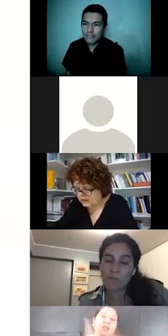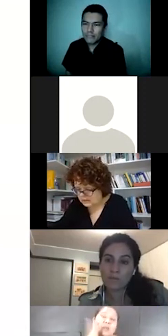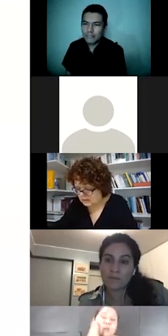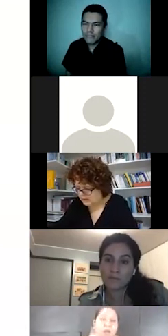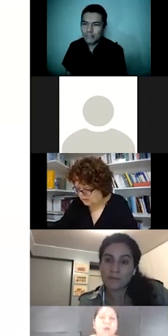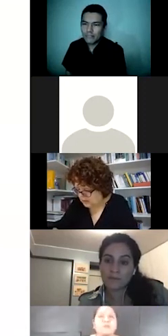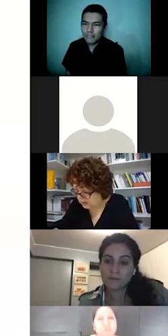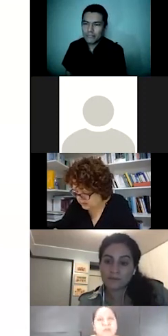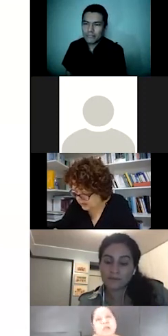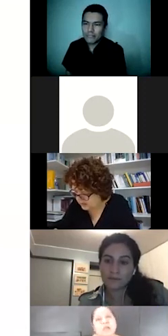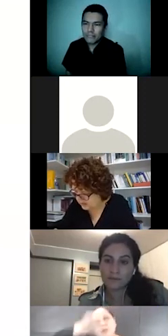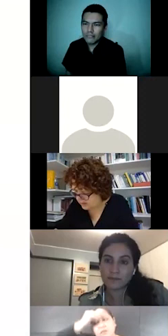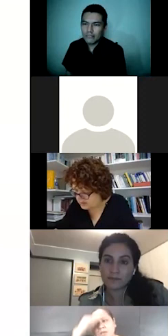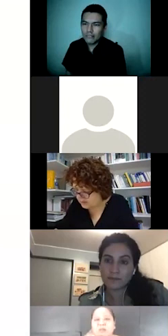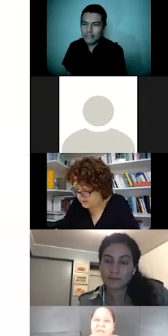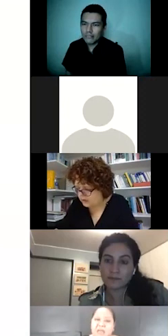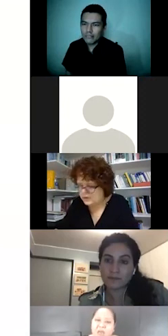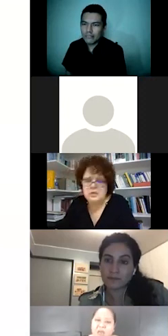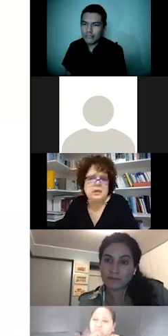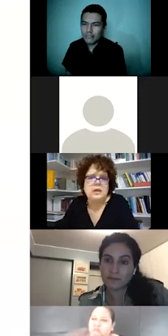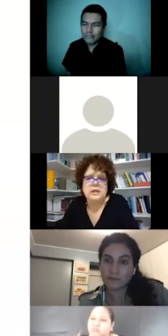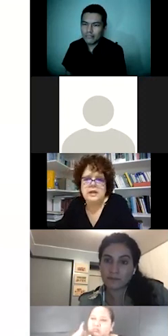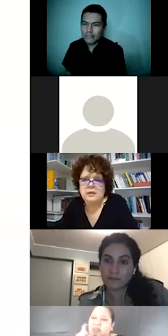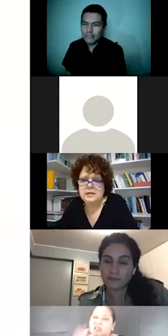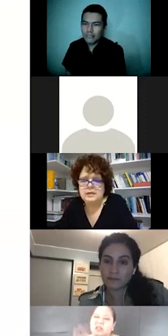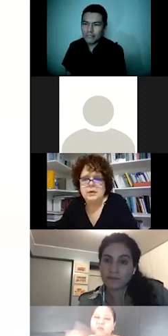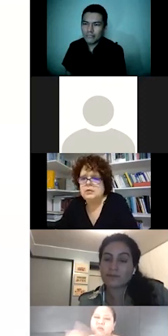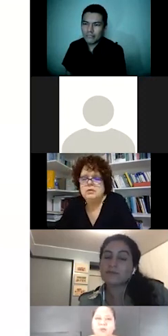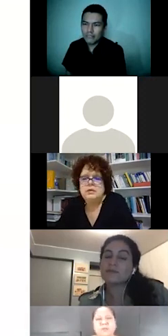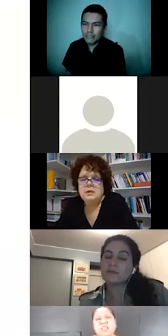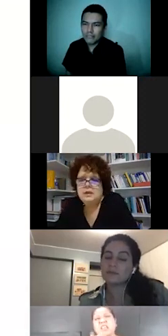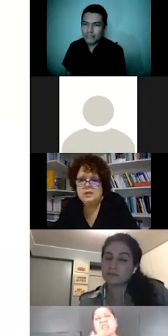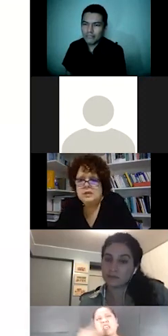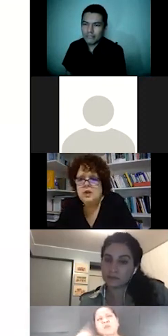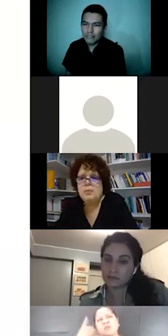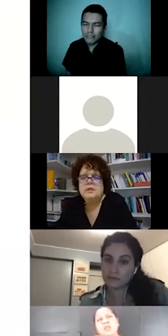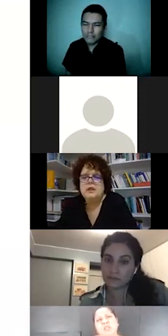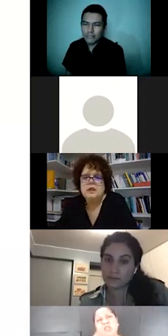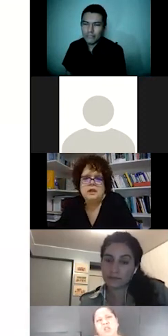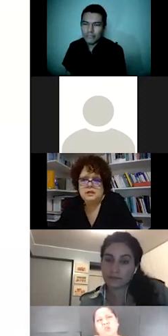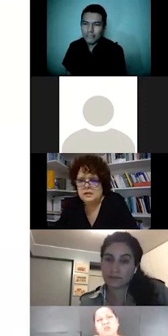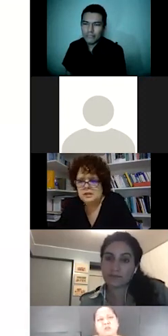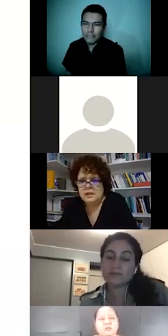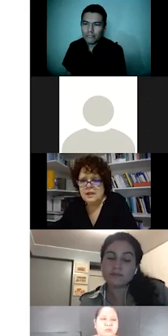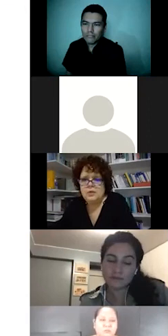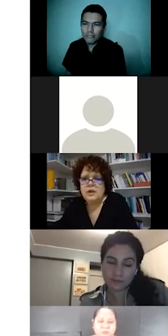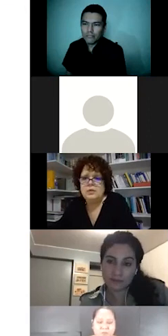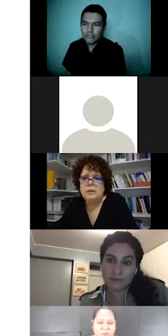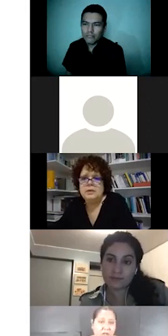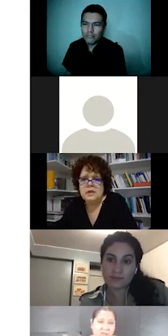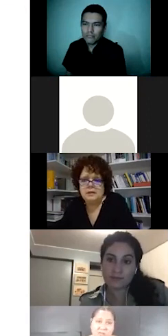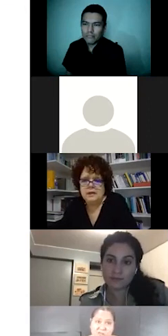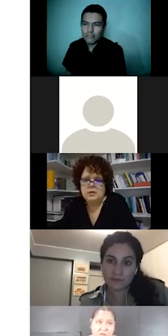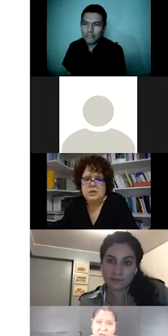Entonces, esa es una pregunta. La otra es la responsabilidad de los diccionarios de lengua de señas. Bueno, el diccionario lo puede hacer quien quiera. No hay